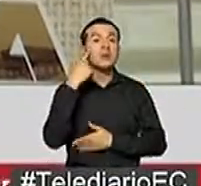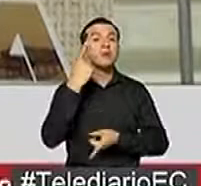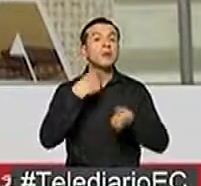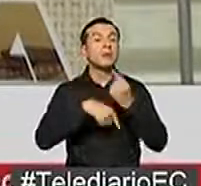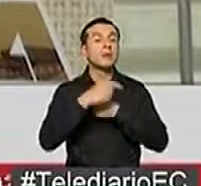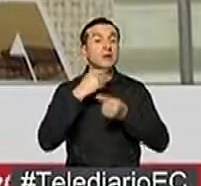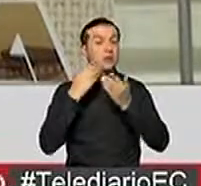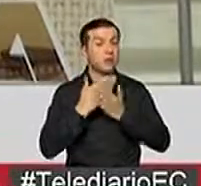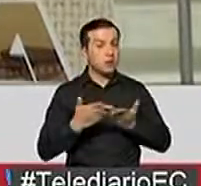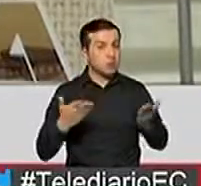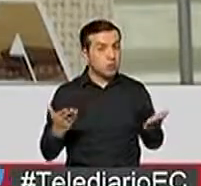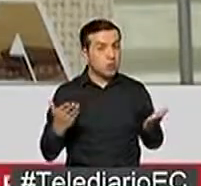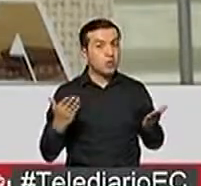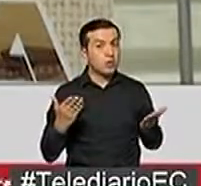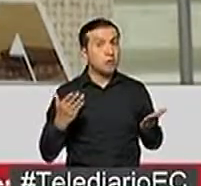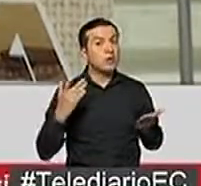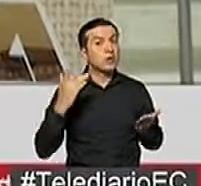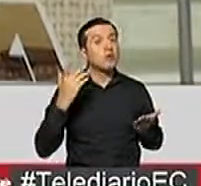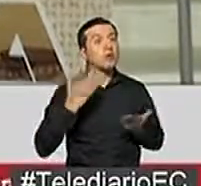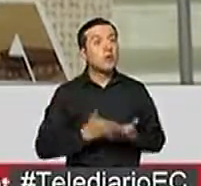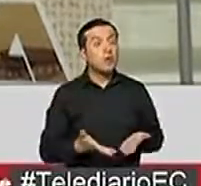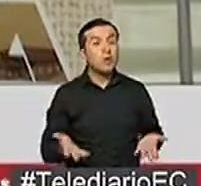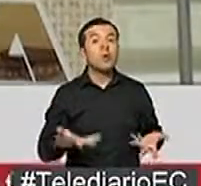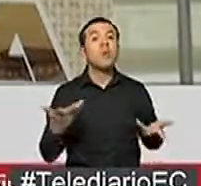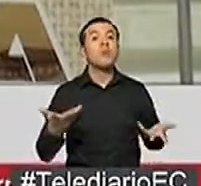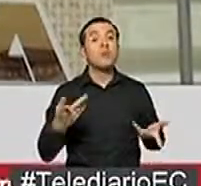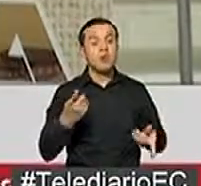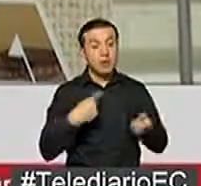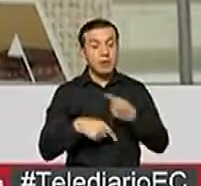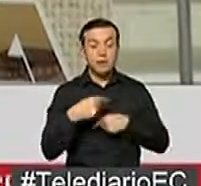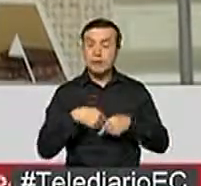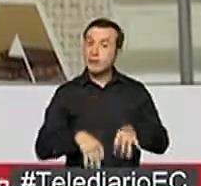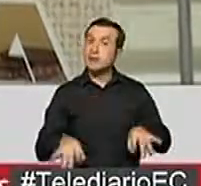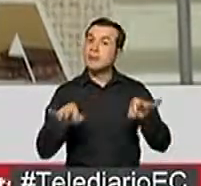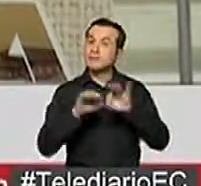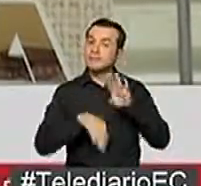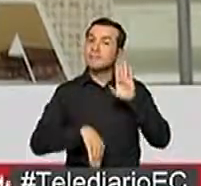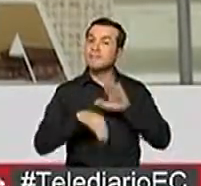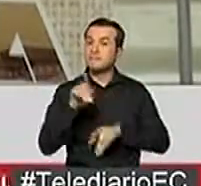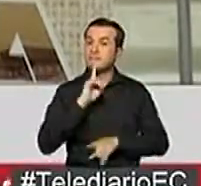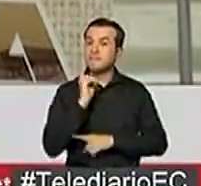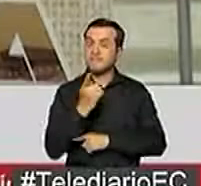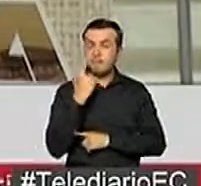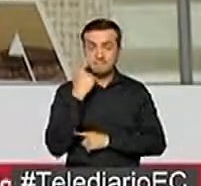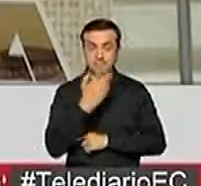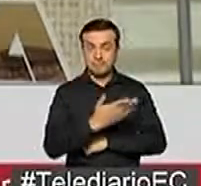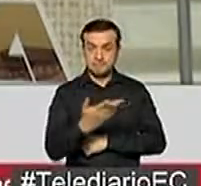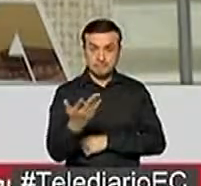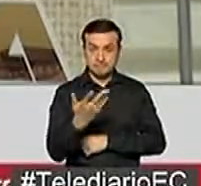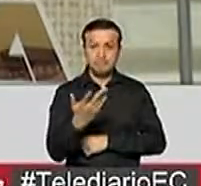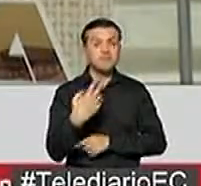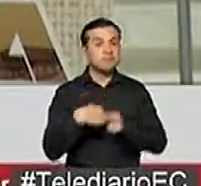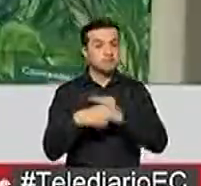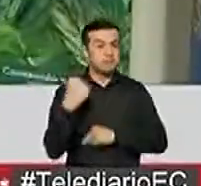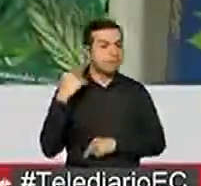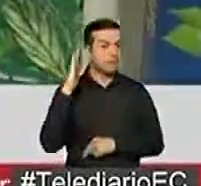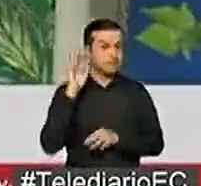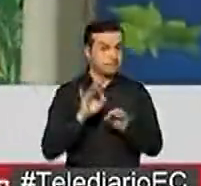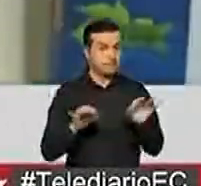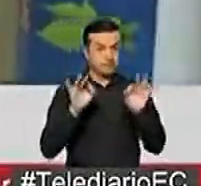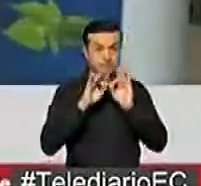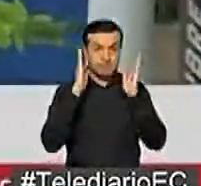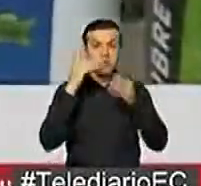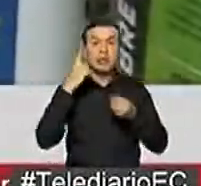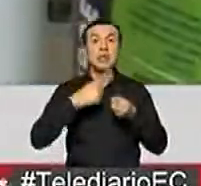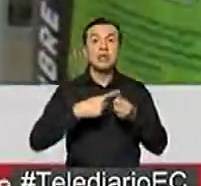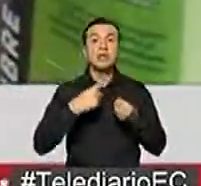del producto. No podemos dejarle con sus productos en que se pueda comercializar, que es la parte más importante de esta cadena, la comercialización. Quito